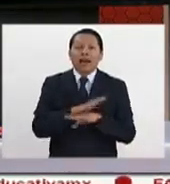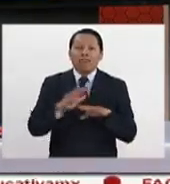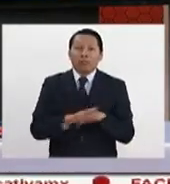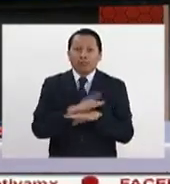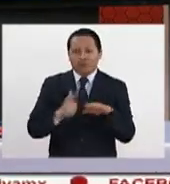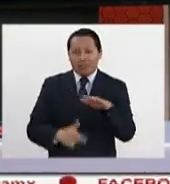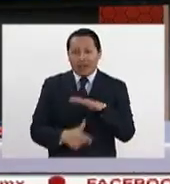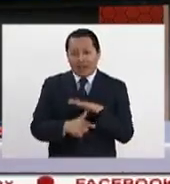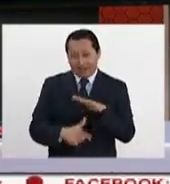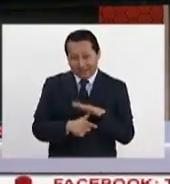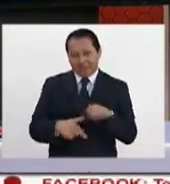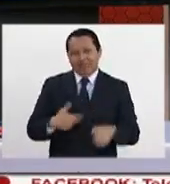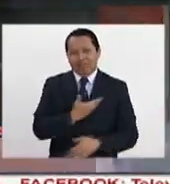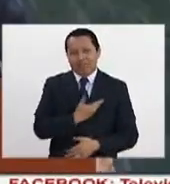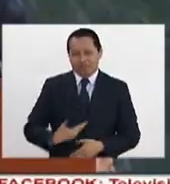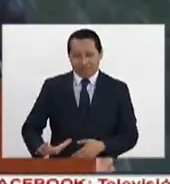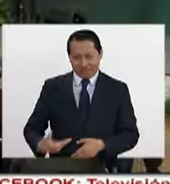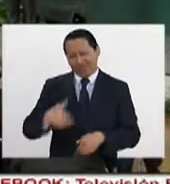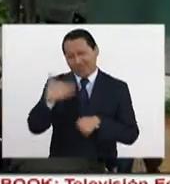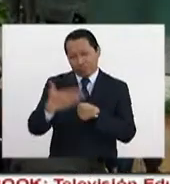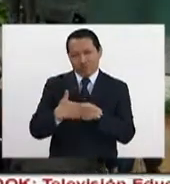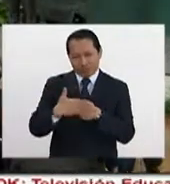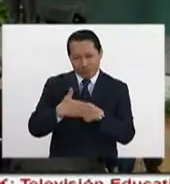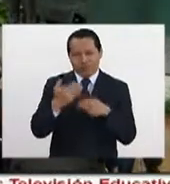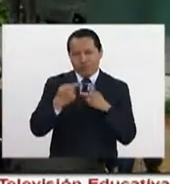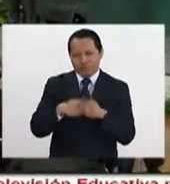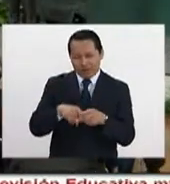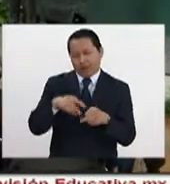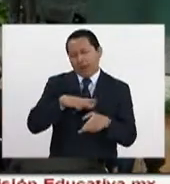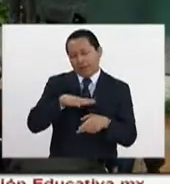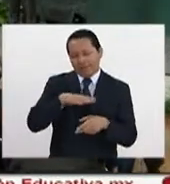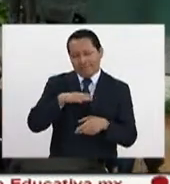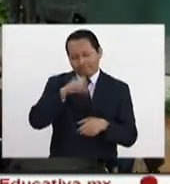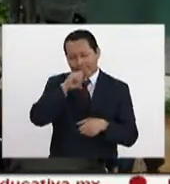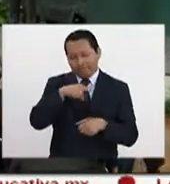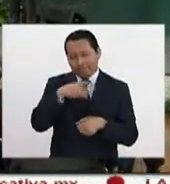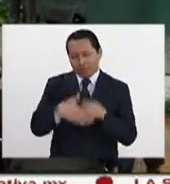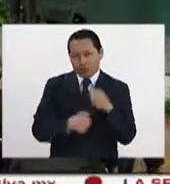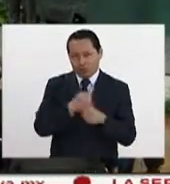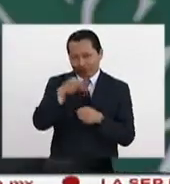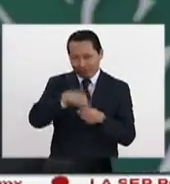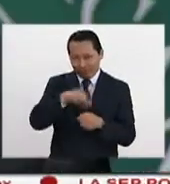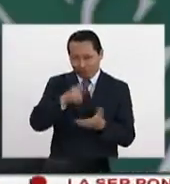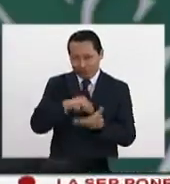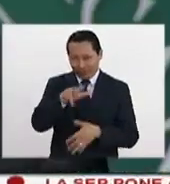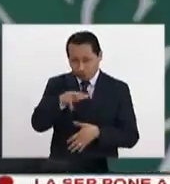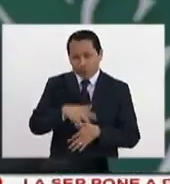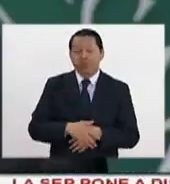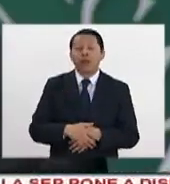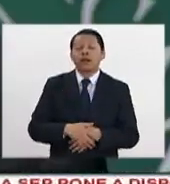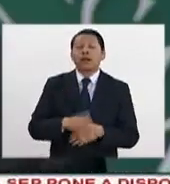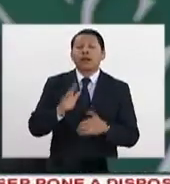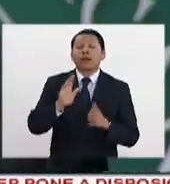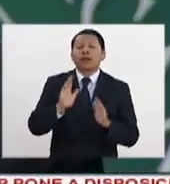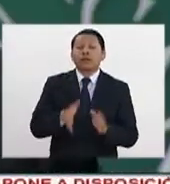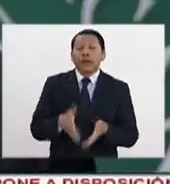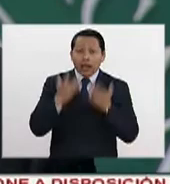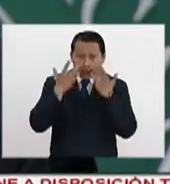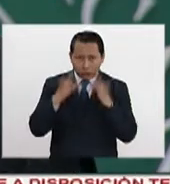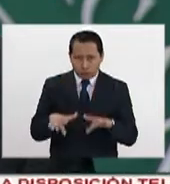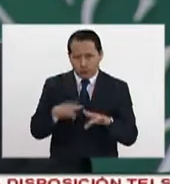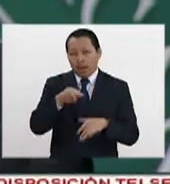gabinete presidencial de cara a las elecciones del 2018. Esta vez, el presidente Enrique Peña Nieto aceptó la renuncia de Mikel